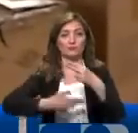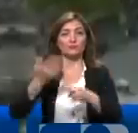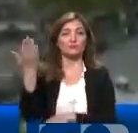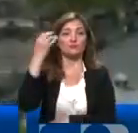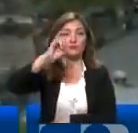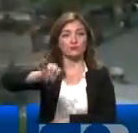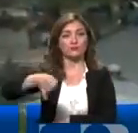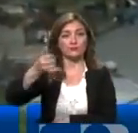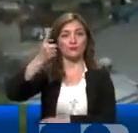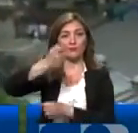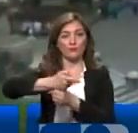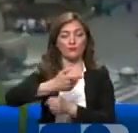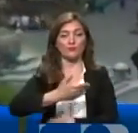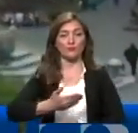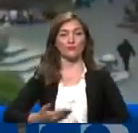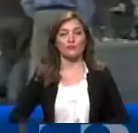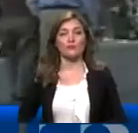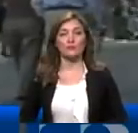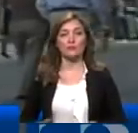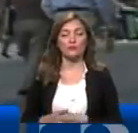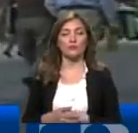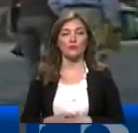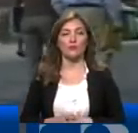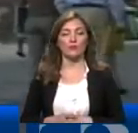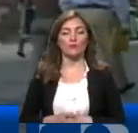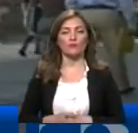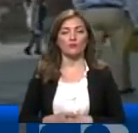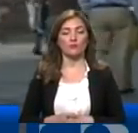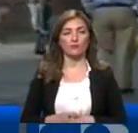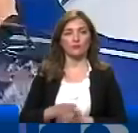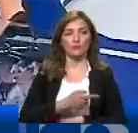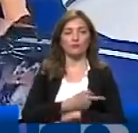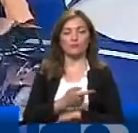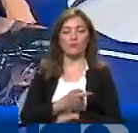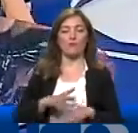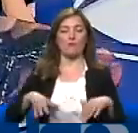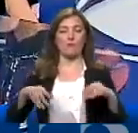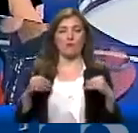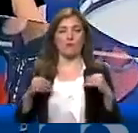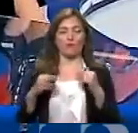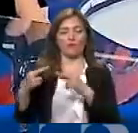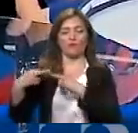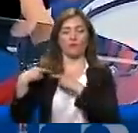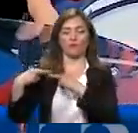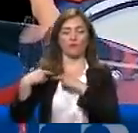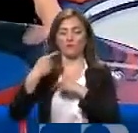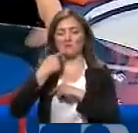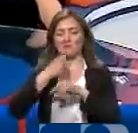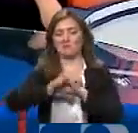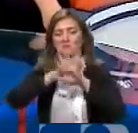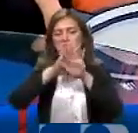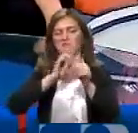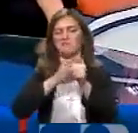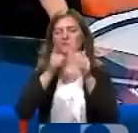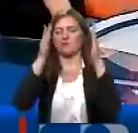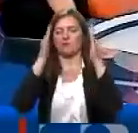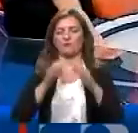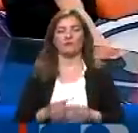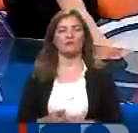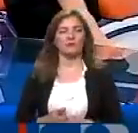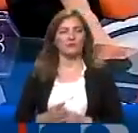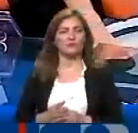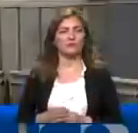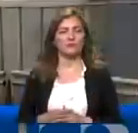pasado jueves por decreto presidencial. A pocos días de haber asumido la cartera de Estado, dice tener claras las prioridades en su